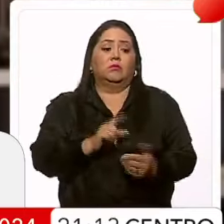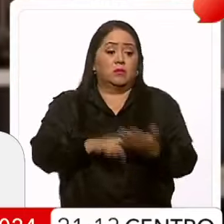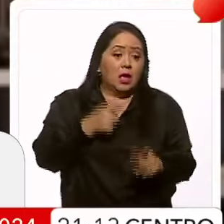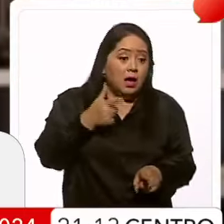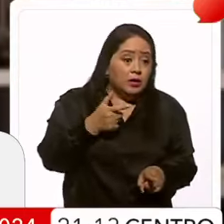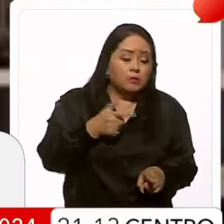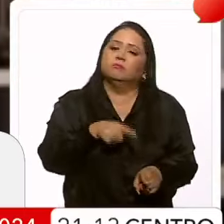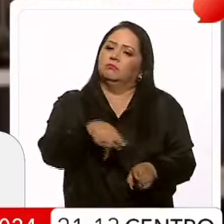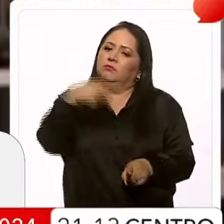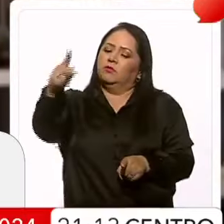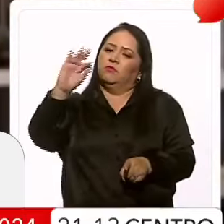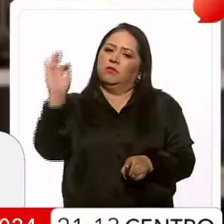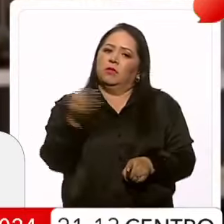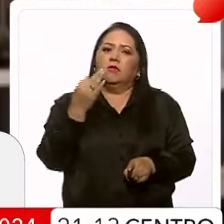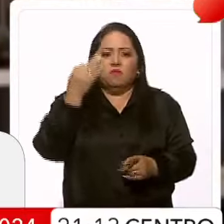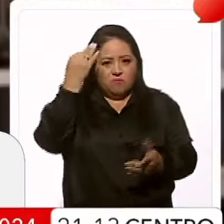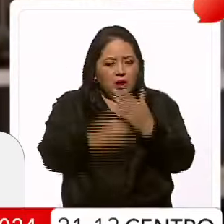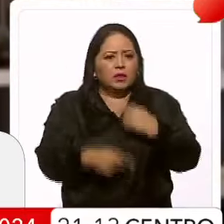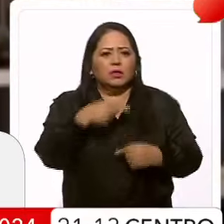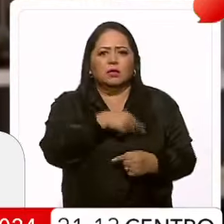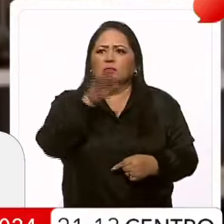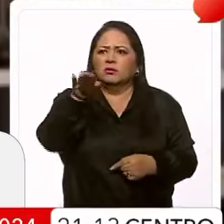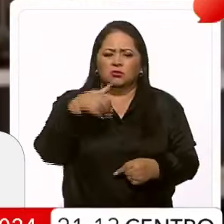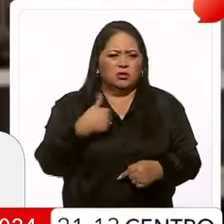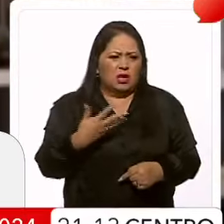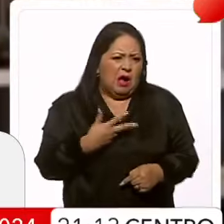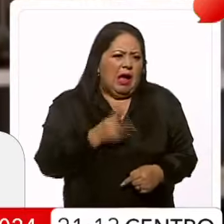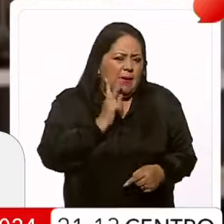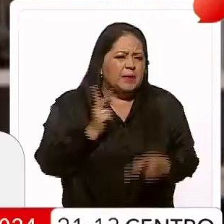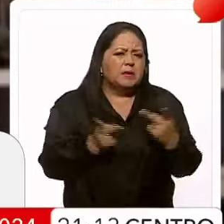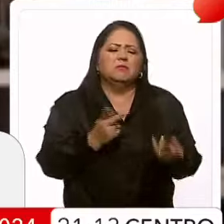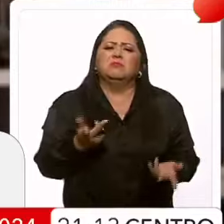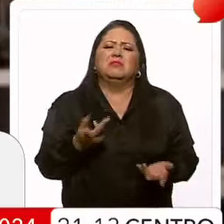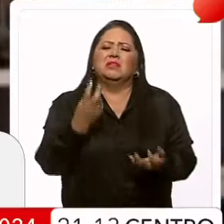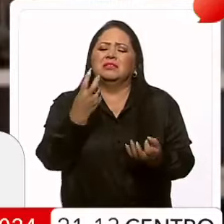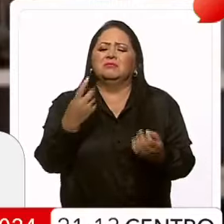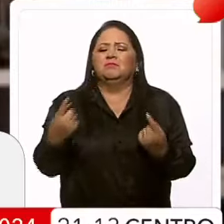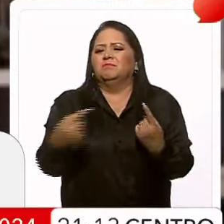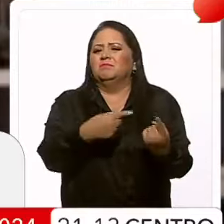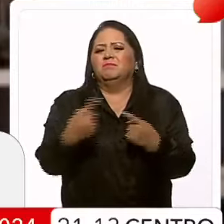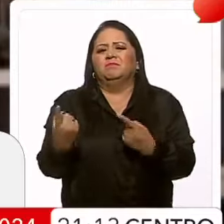armas es delito federal, sin buscar si ellos tienen también algo. Y entonces existe